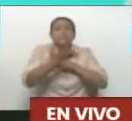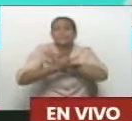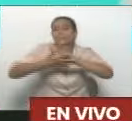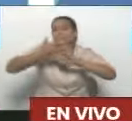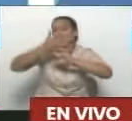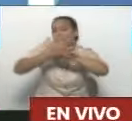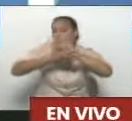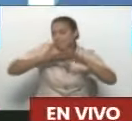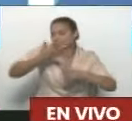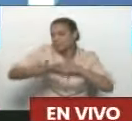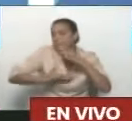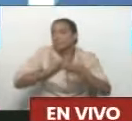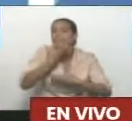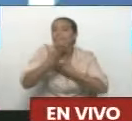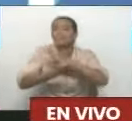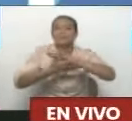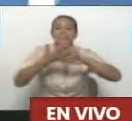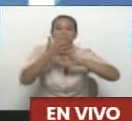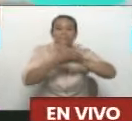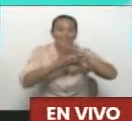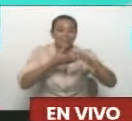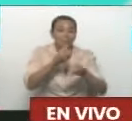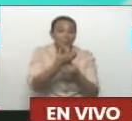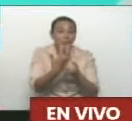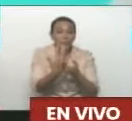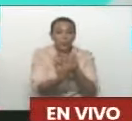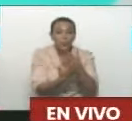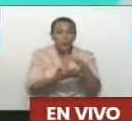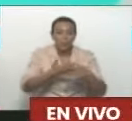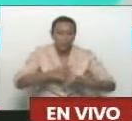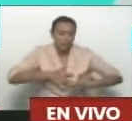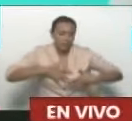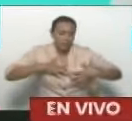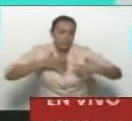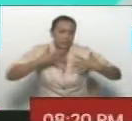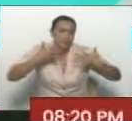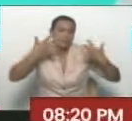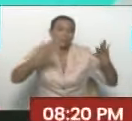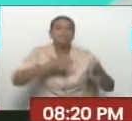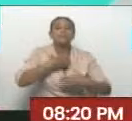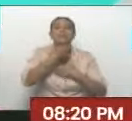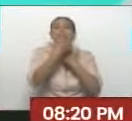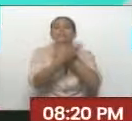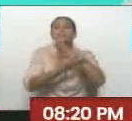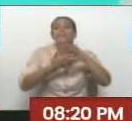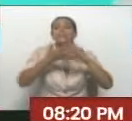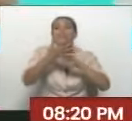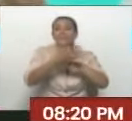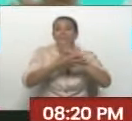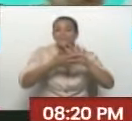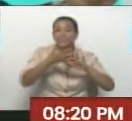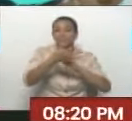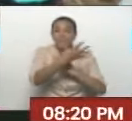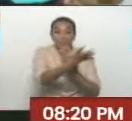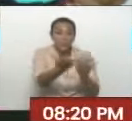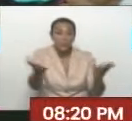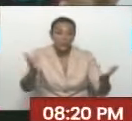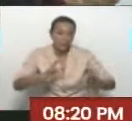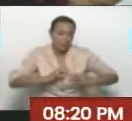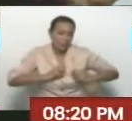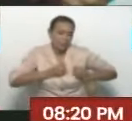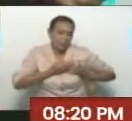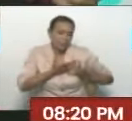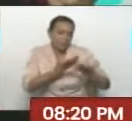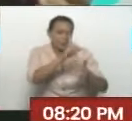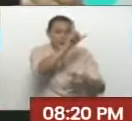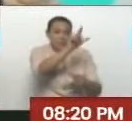viva Venezuela, con el alma y con mi voz, con mi amor